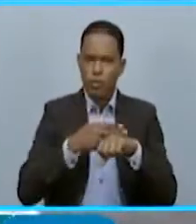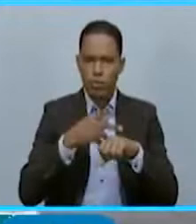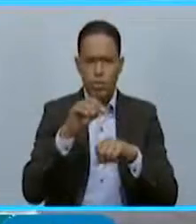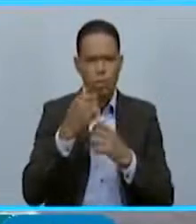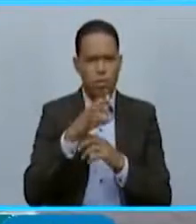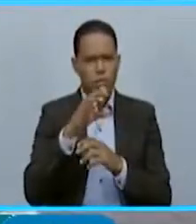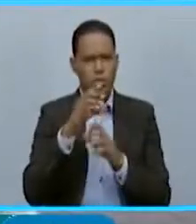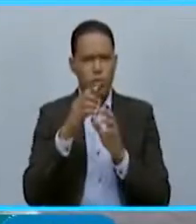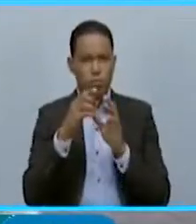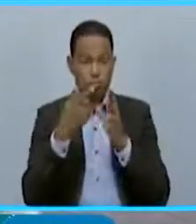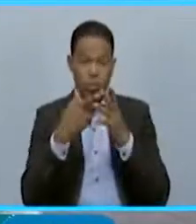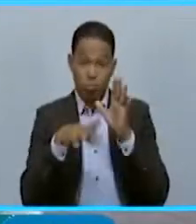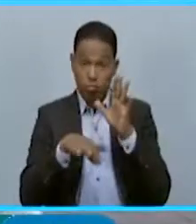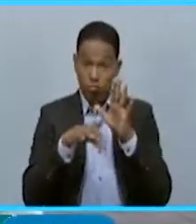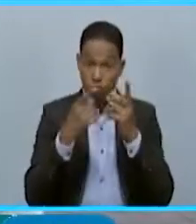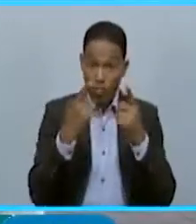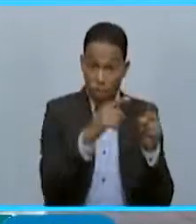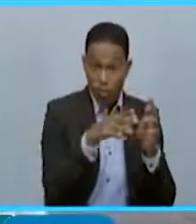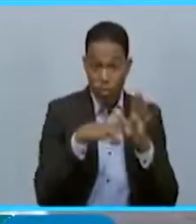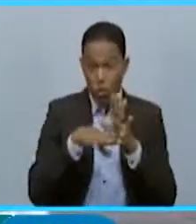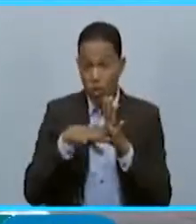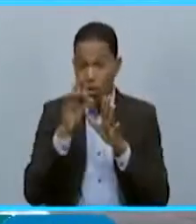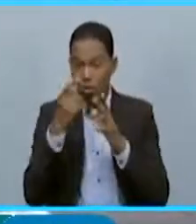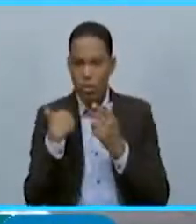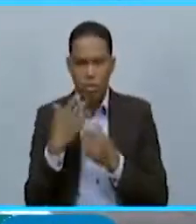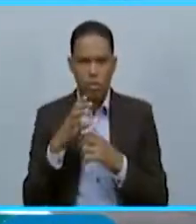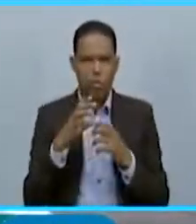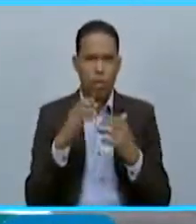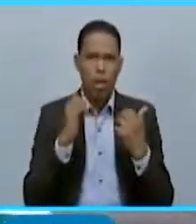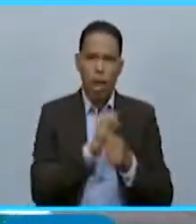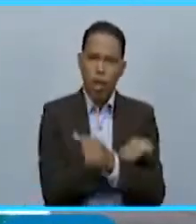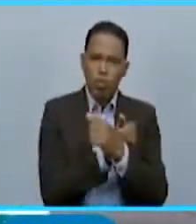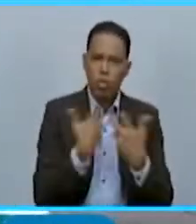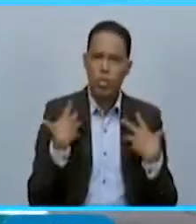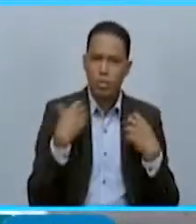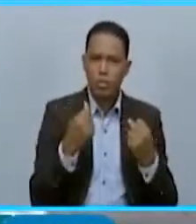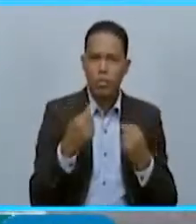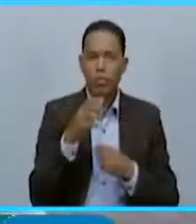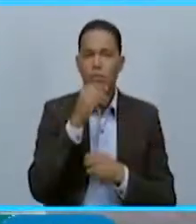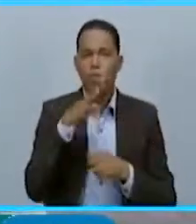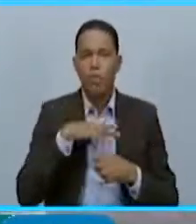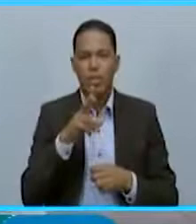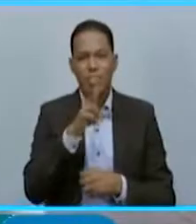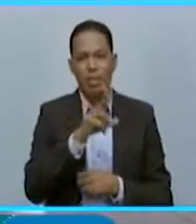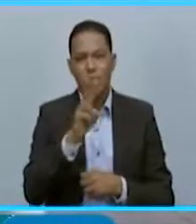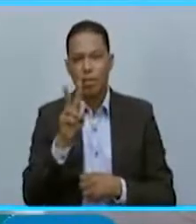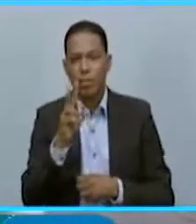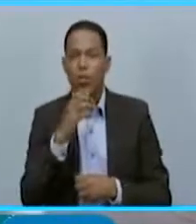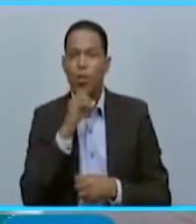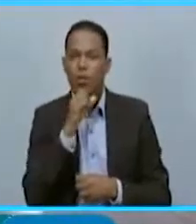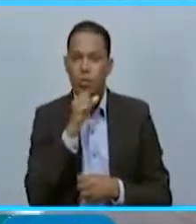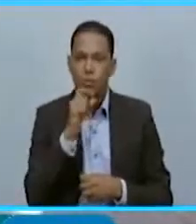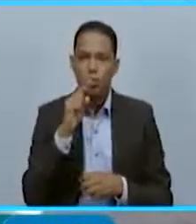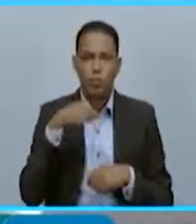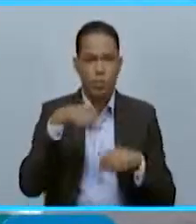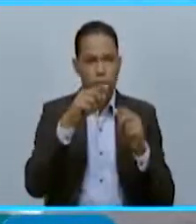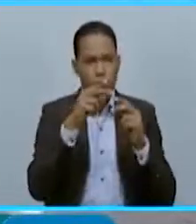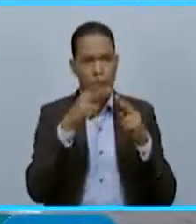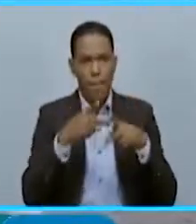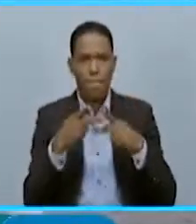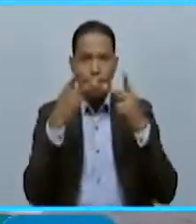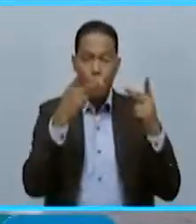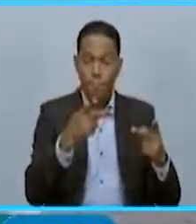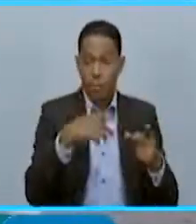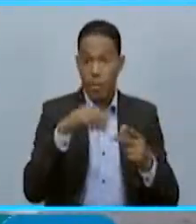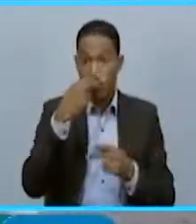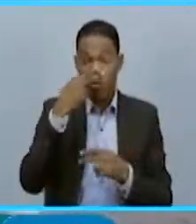de cólera confirmado por las autoridades sanitarias en el país se trata de una mujer de 32 años de edad quien visitó la capital haitiana donde